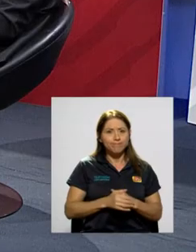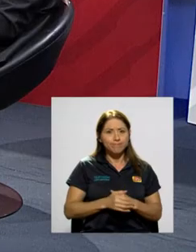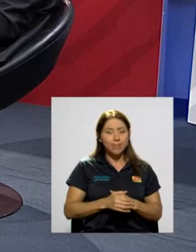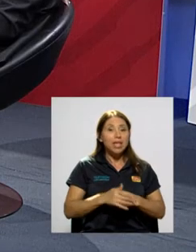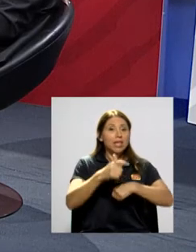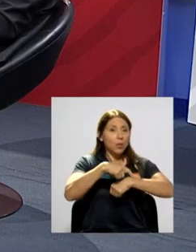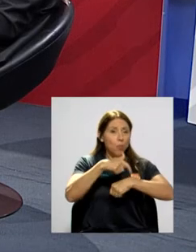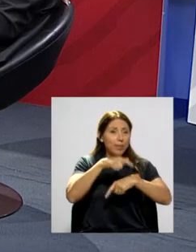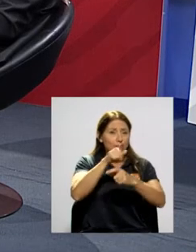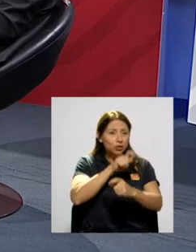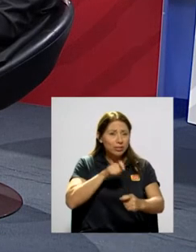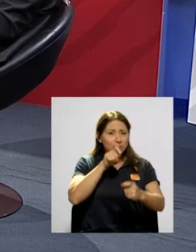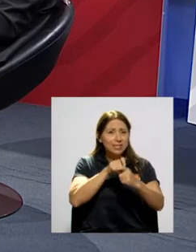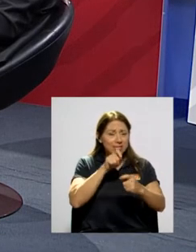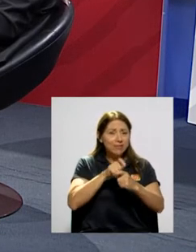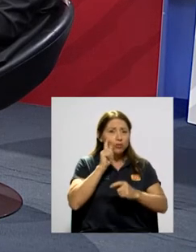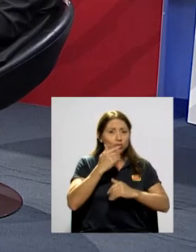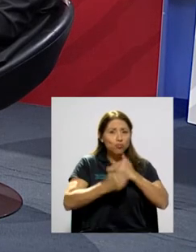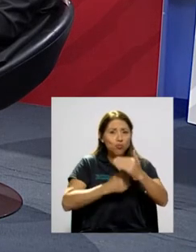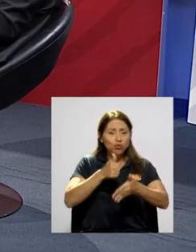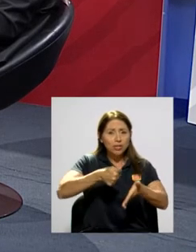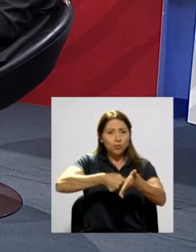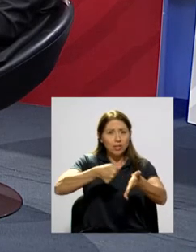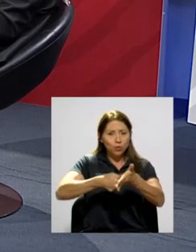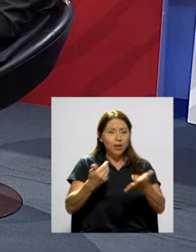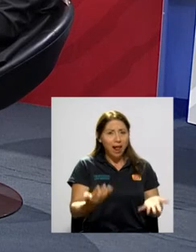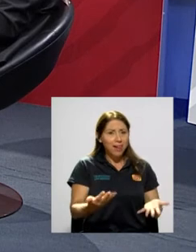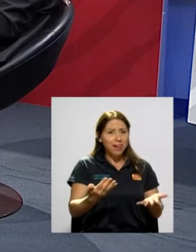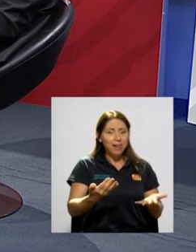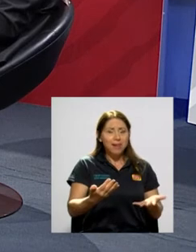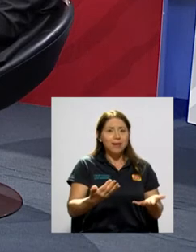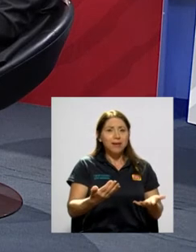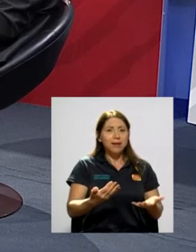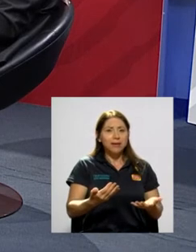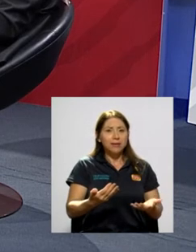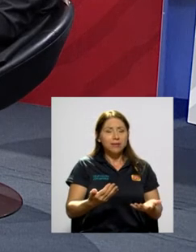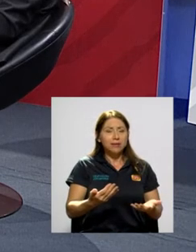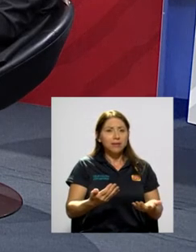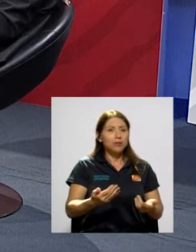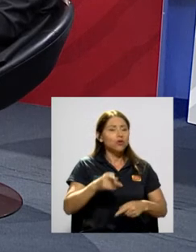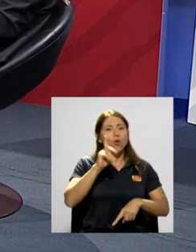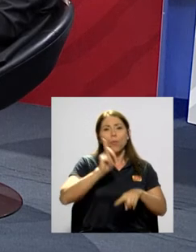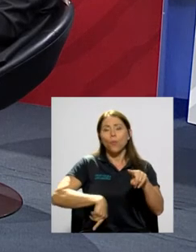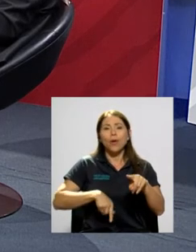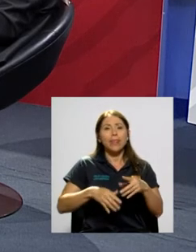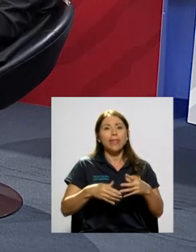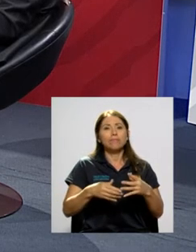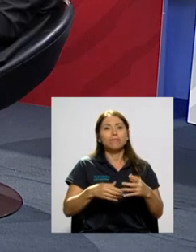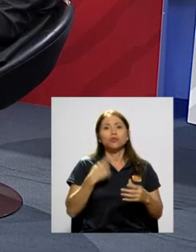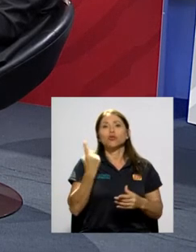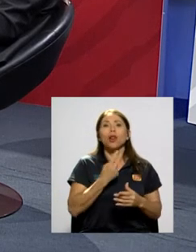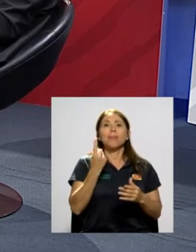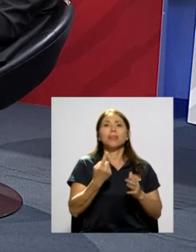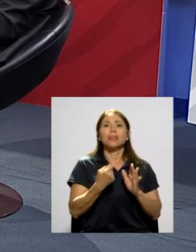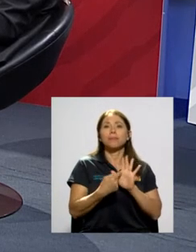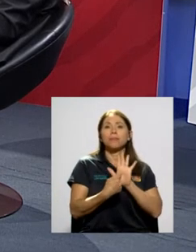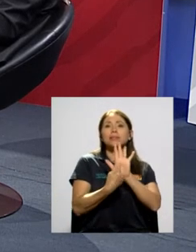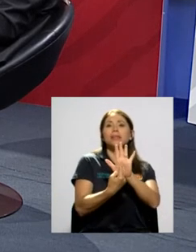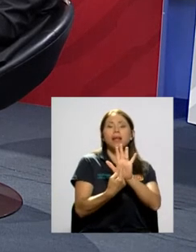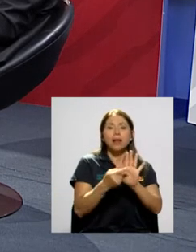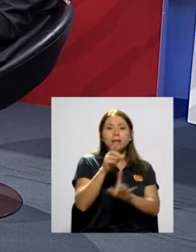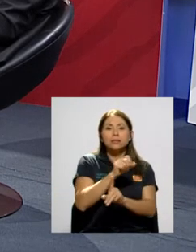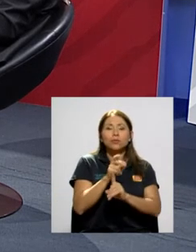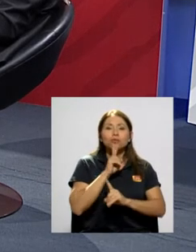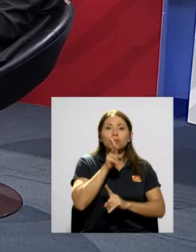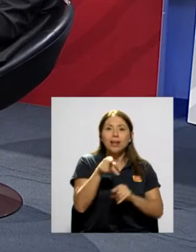momentos determinados, en un proceso electoral, definitivamente no pueden jugar nada más de presentar las realidades, sino de hacer un